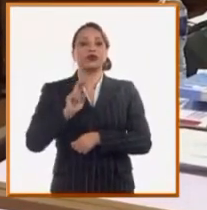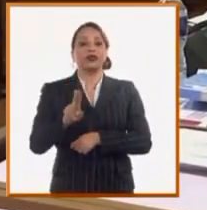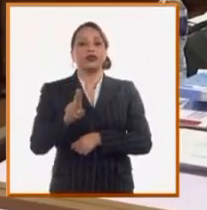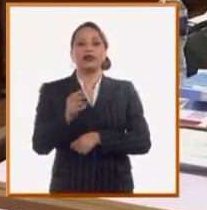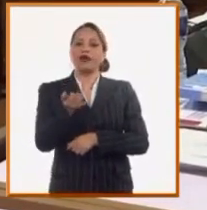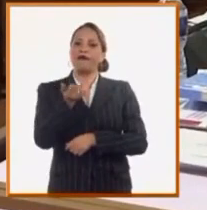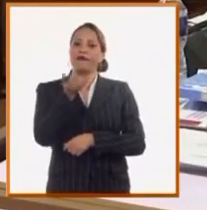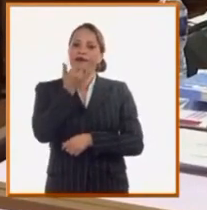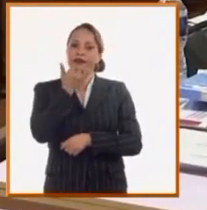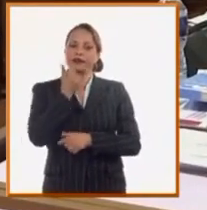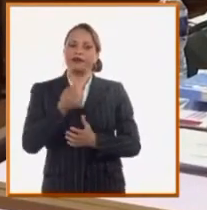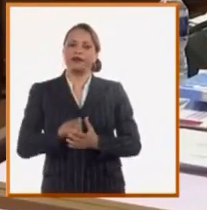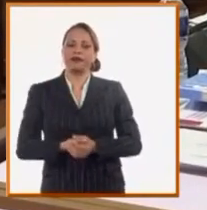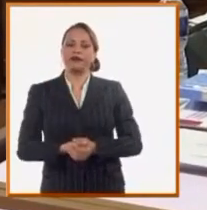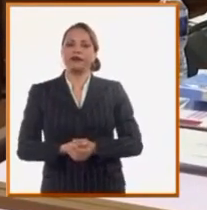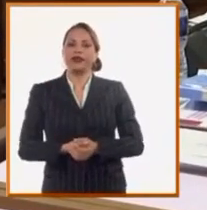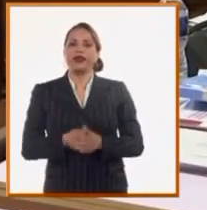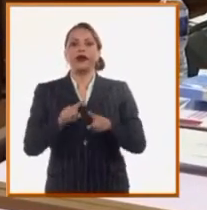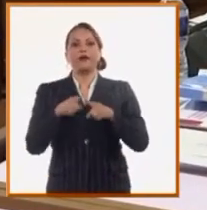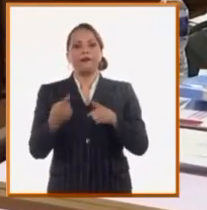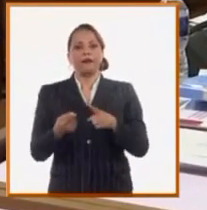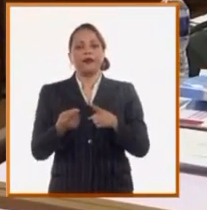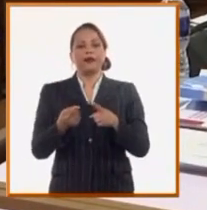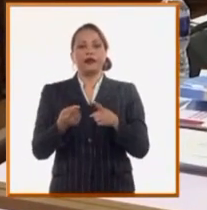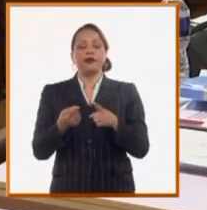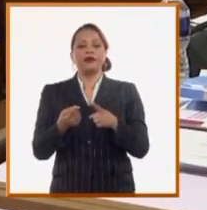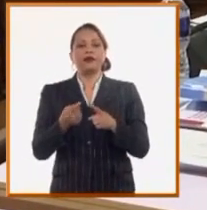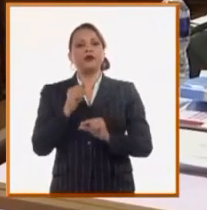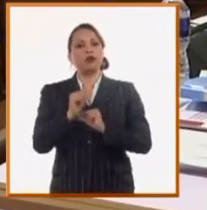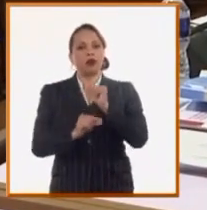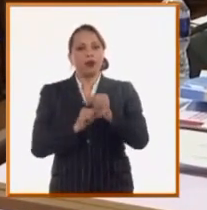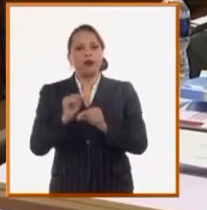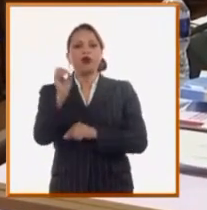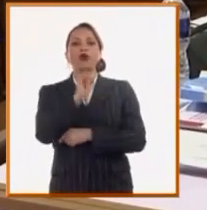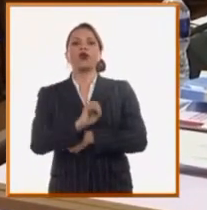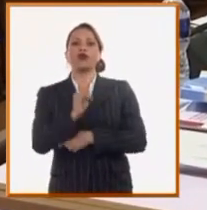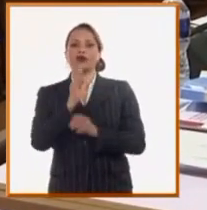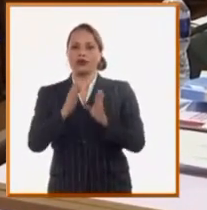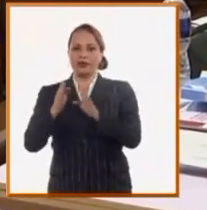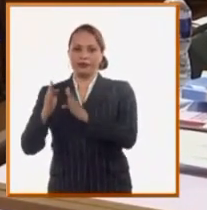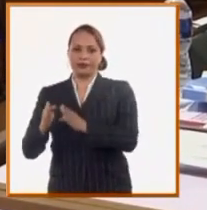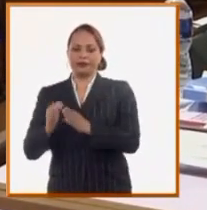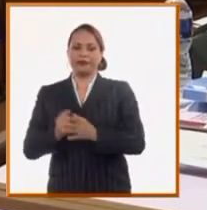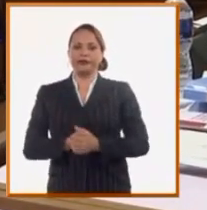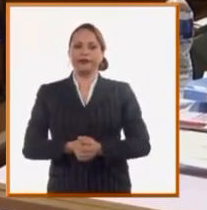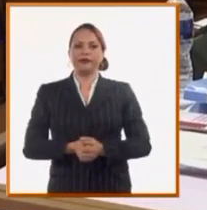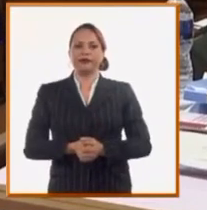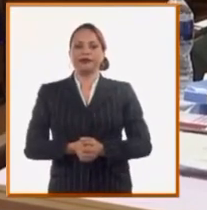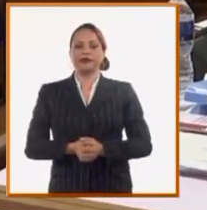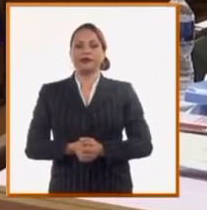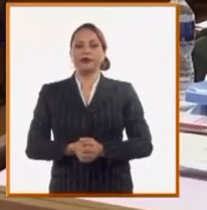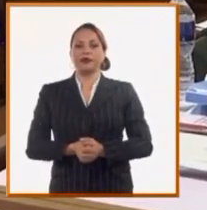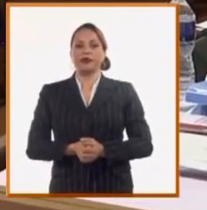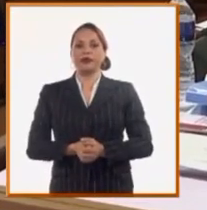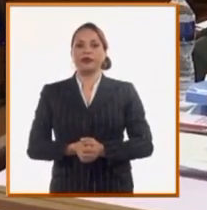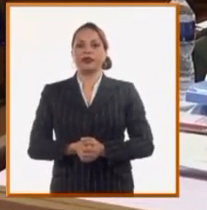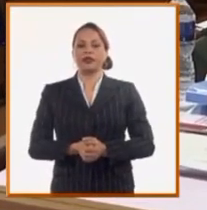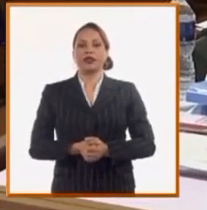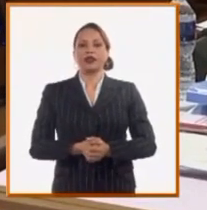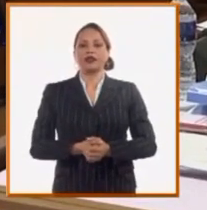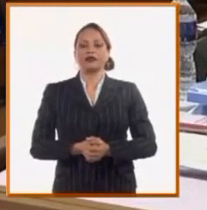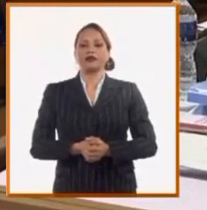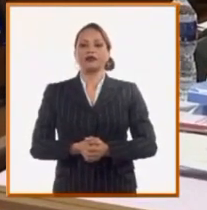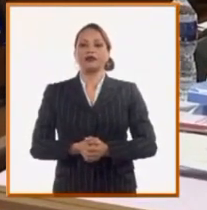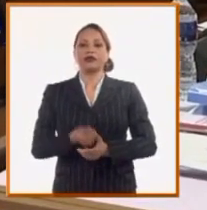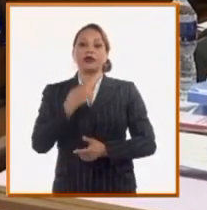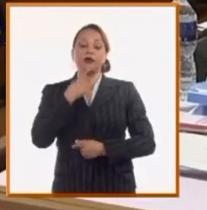determinadas implicaciones, pero a la larga, ¿qué hacen? Ordenan. Y si no las aplicamos, siguen creciendo las desproporciones y